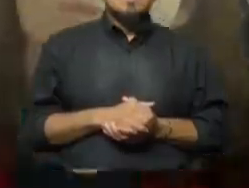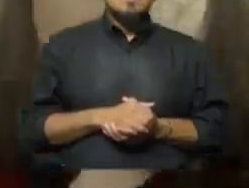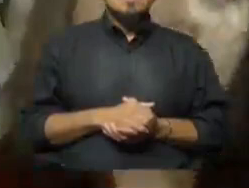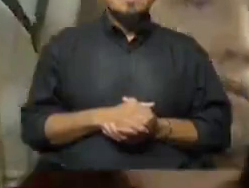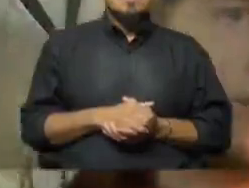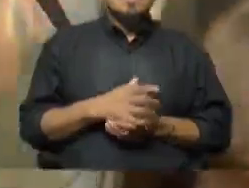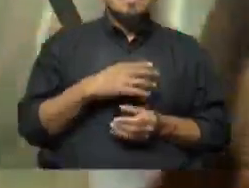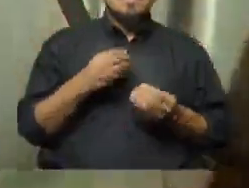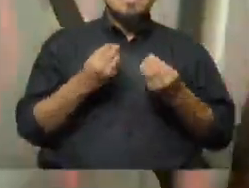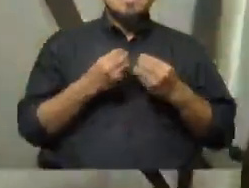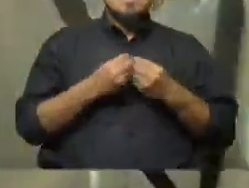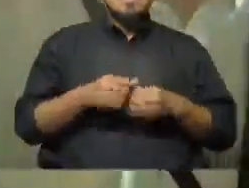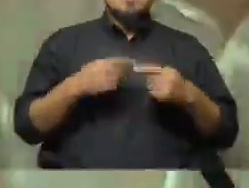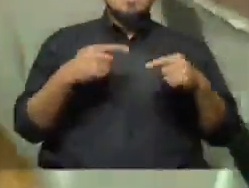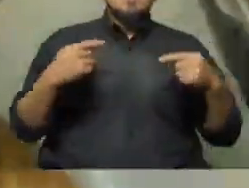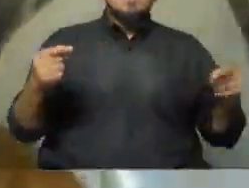color, muchas sonrisas.